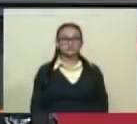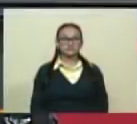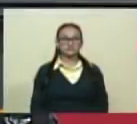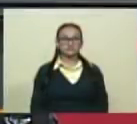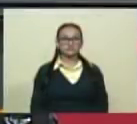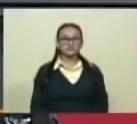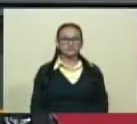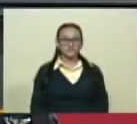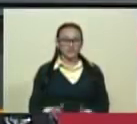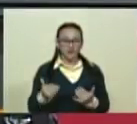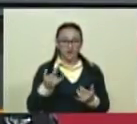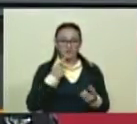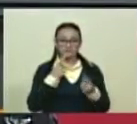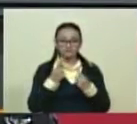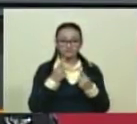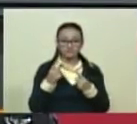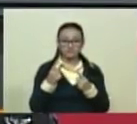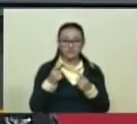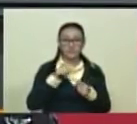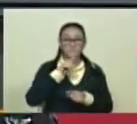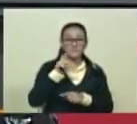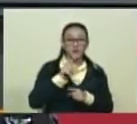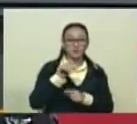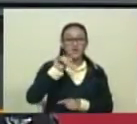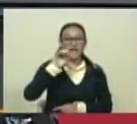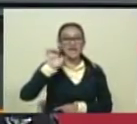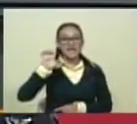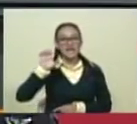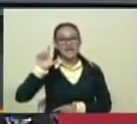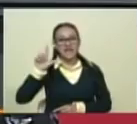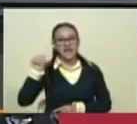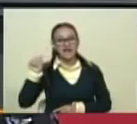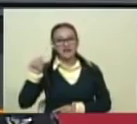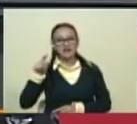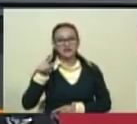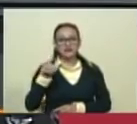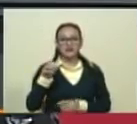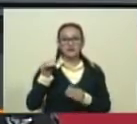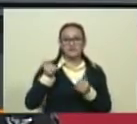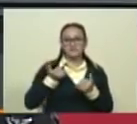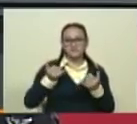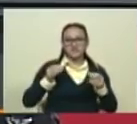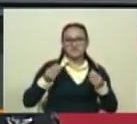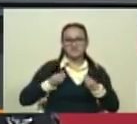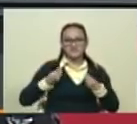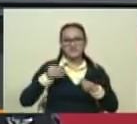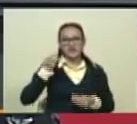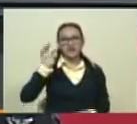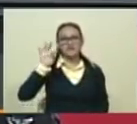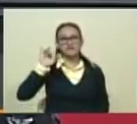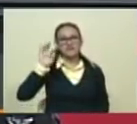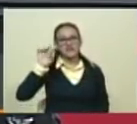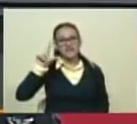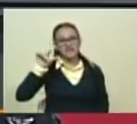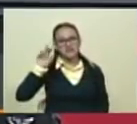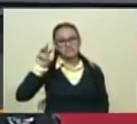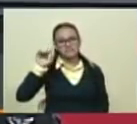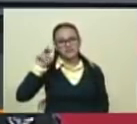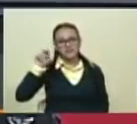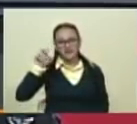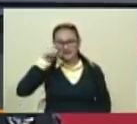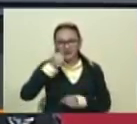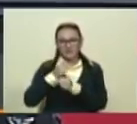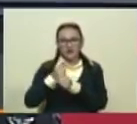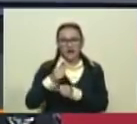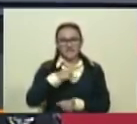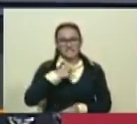la interacción por parte de Elaine Reyes. Ella es de nacionalidad filipina, pero trabaja para la televisora CGTN de